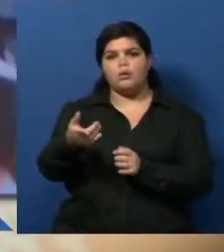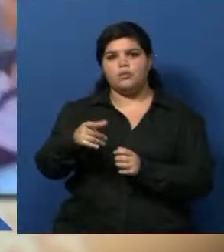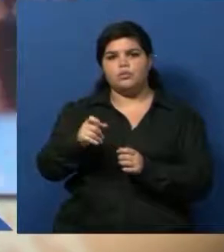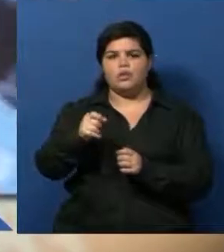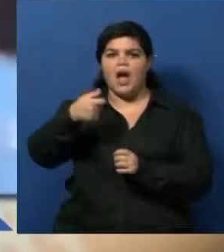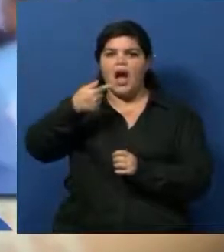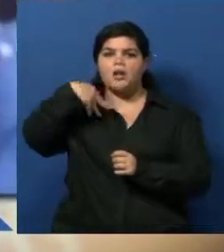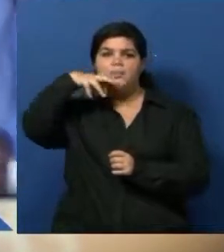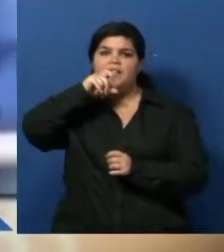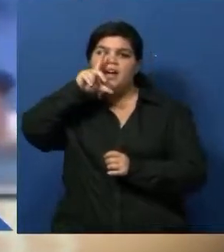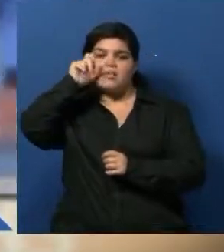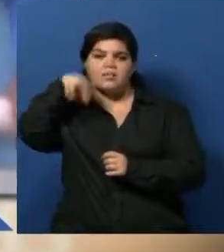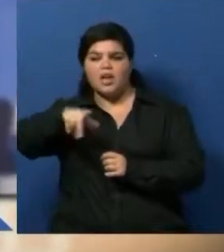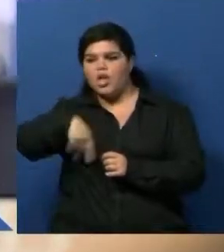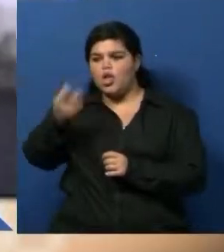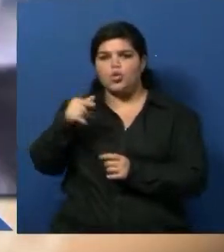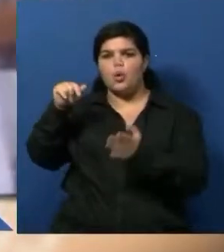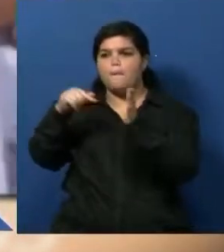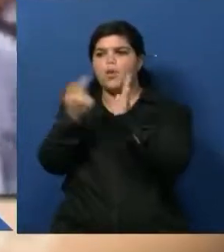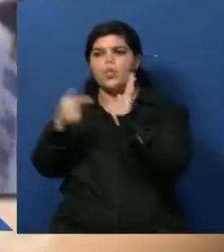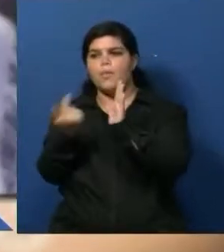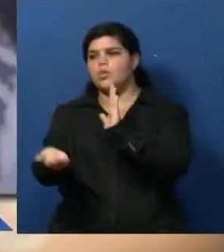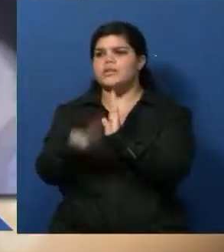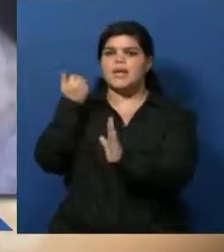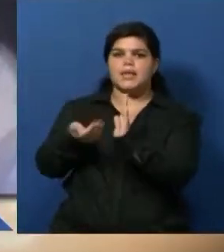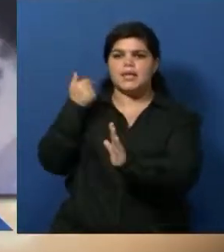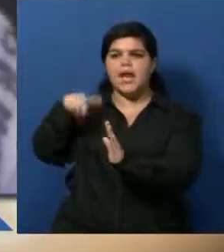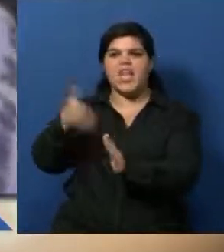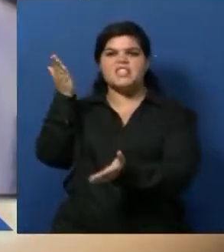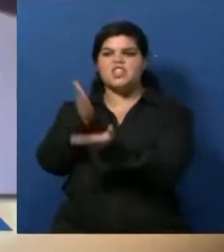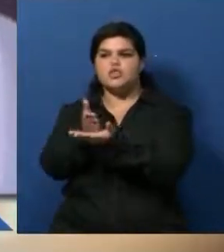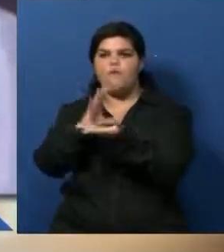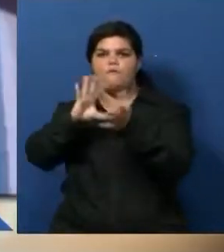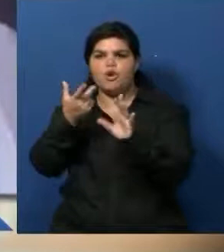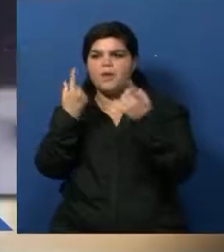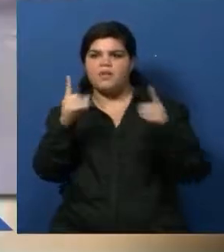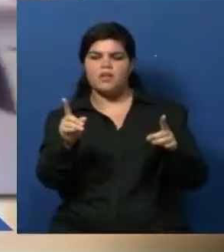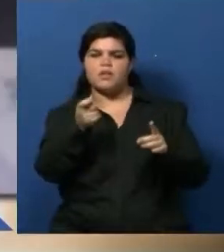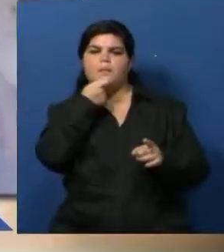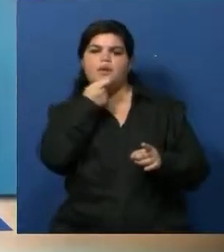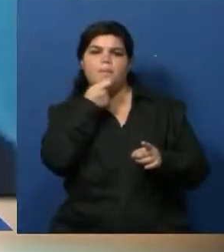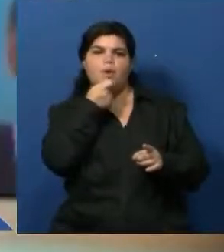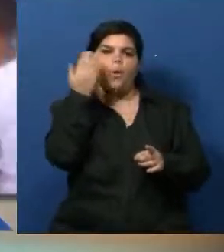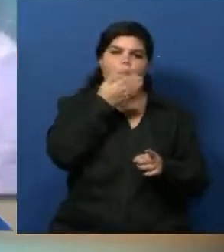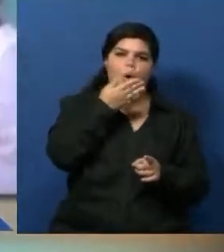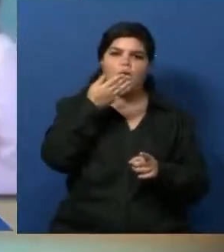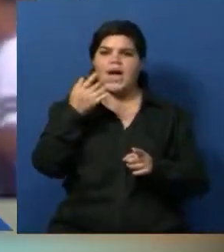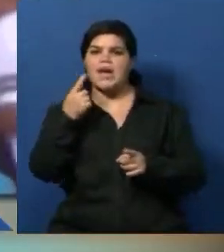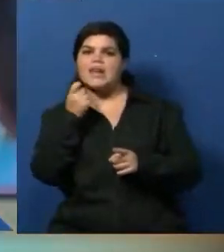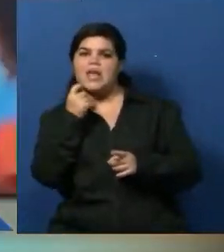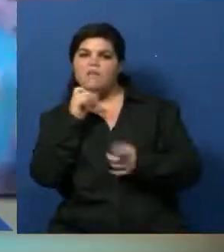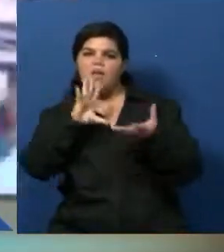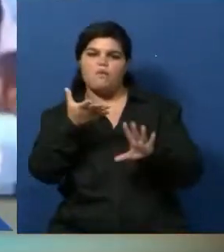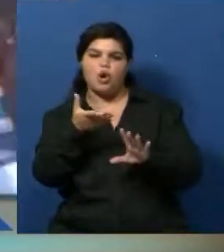motivos, le sacaron punto y lo sancionaron de una manera, y que a Boca y a River, cuando pasa algo, lo sancionan de otra manera porque